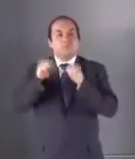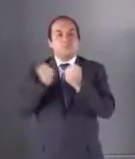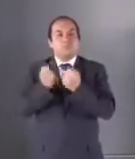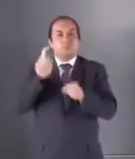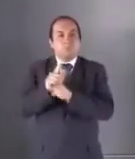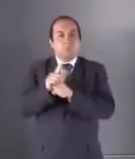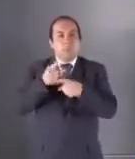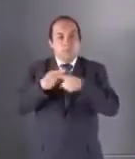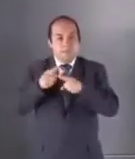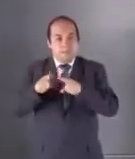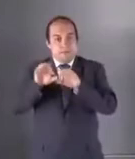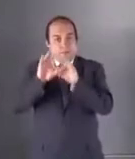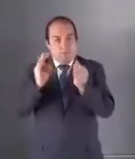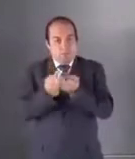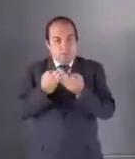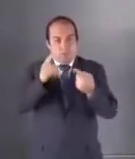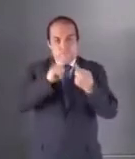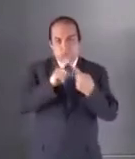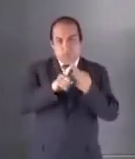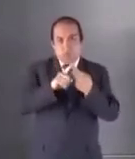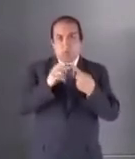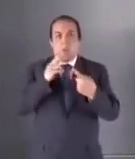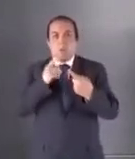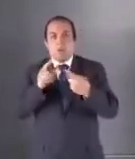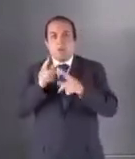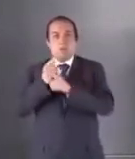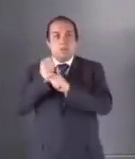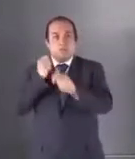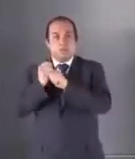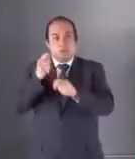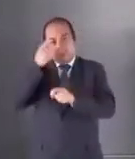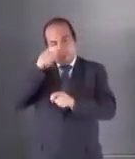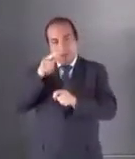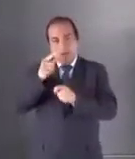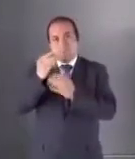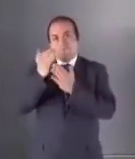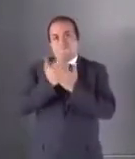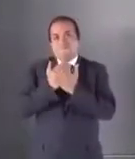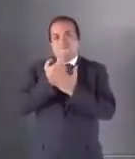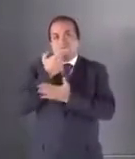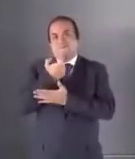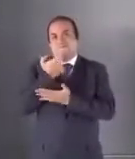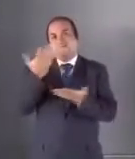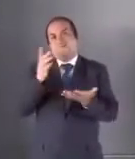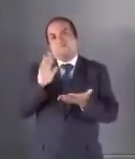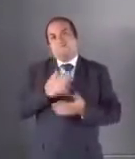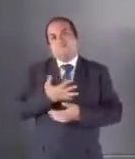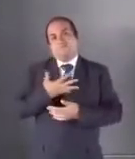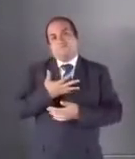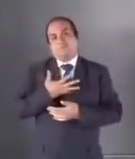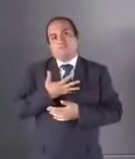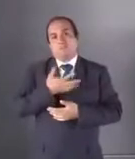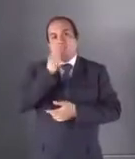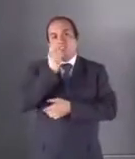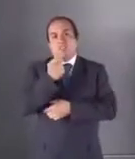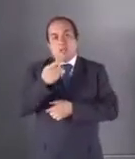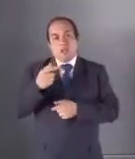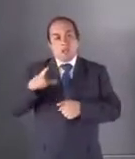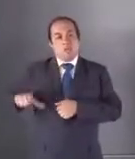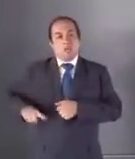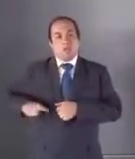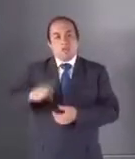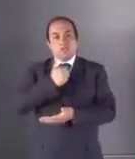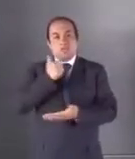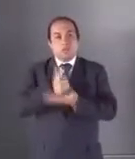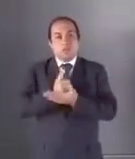sentidos. Uno, el mejor transporte para el que menos tiene. Y eso significa que el gobierno de la ciudad está